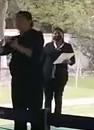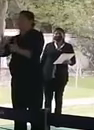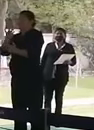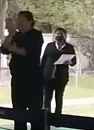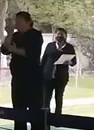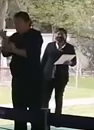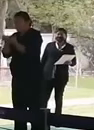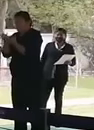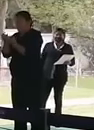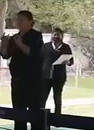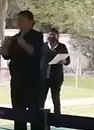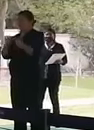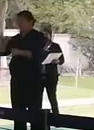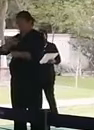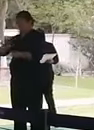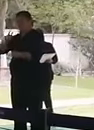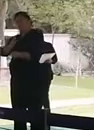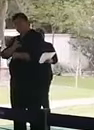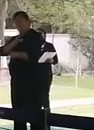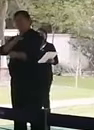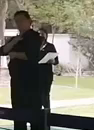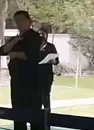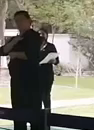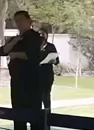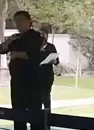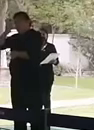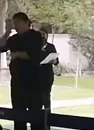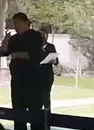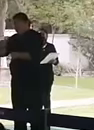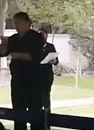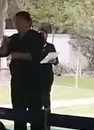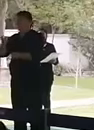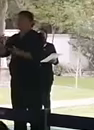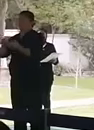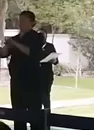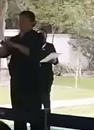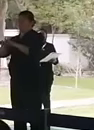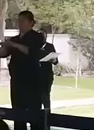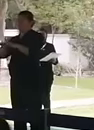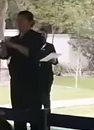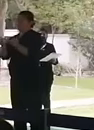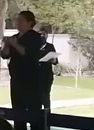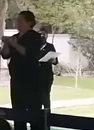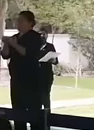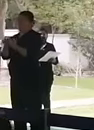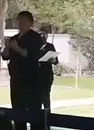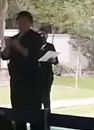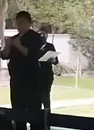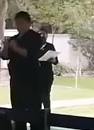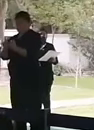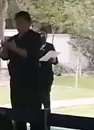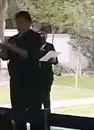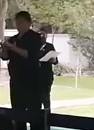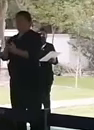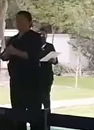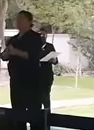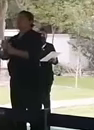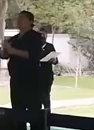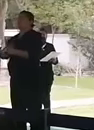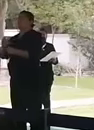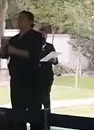sienta, lo perciba. Y eso es un trabajo, pues ahora, pues que se viene también muy fuerte, porque